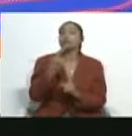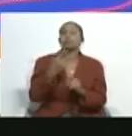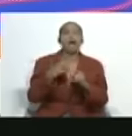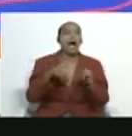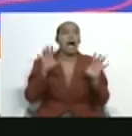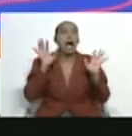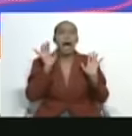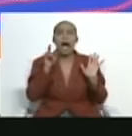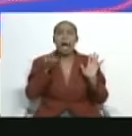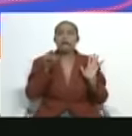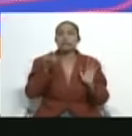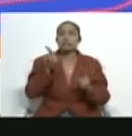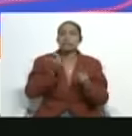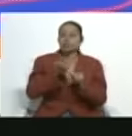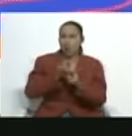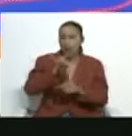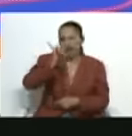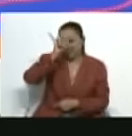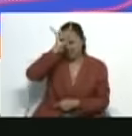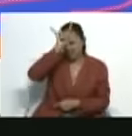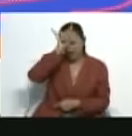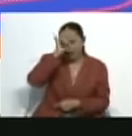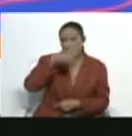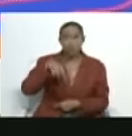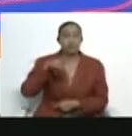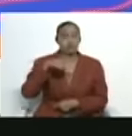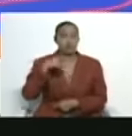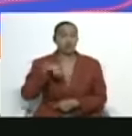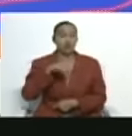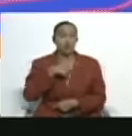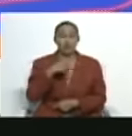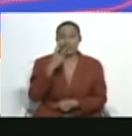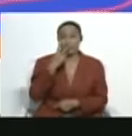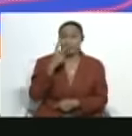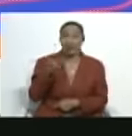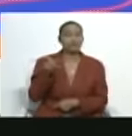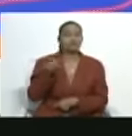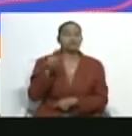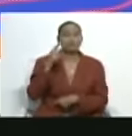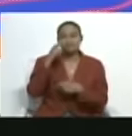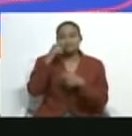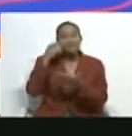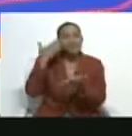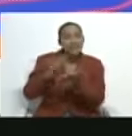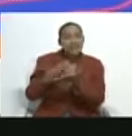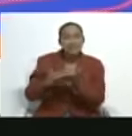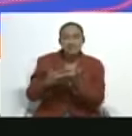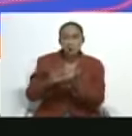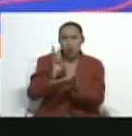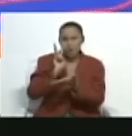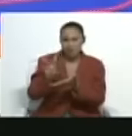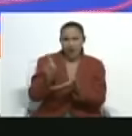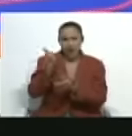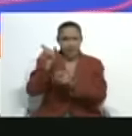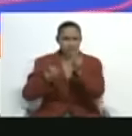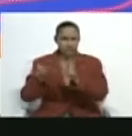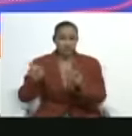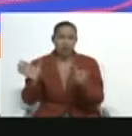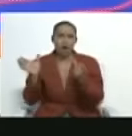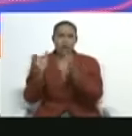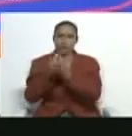cosa es verlo Nosotros le hemos dicho Ahí viene el Ahí viene el fascismo y le hemos visto la cara y ahora vemos el fascismo